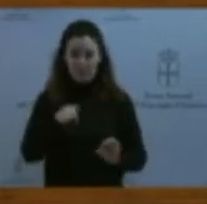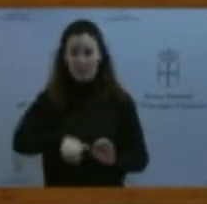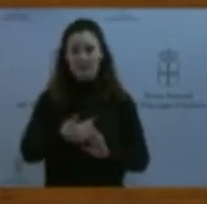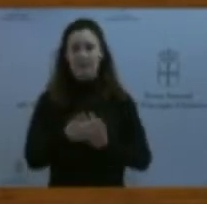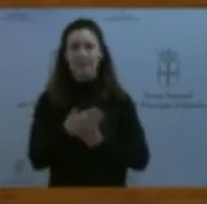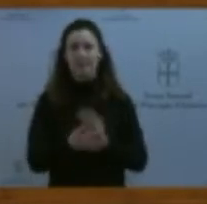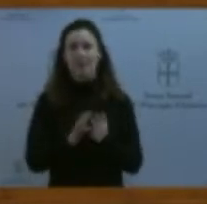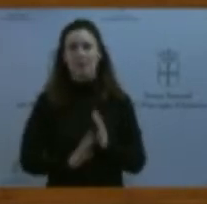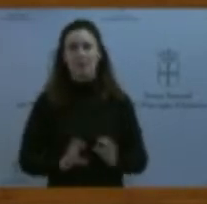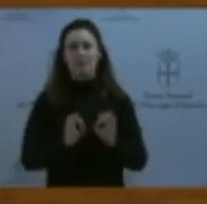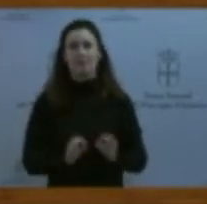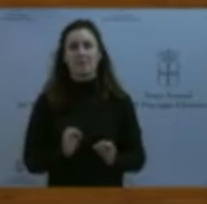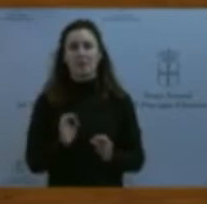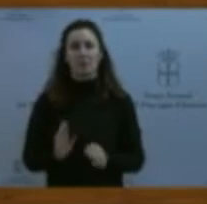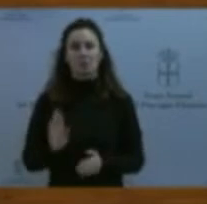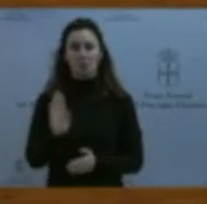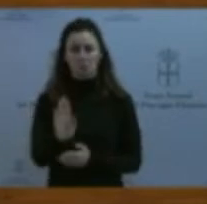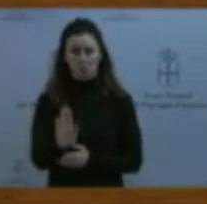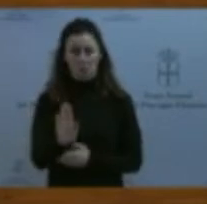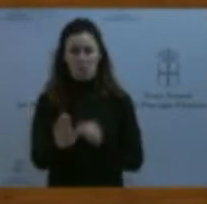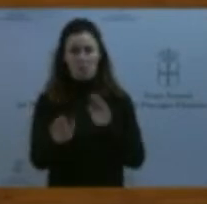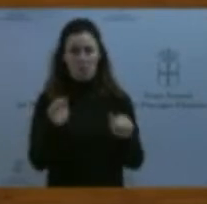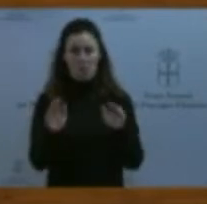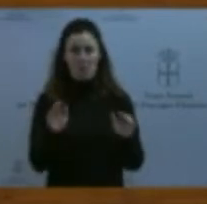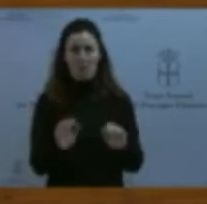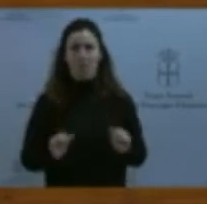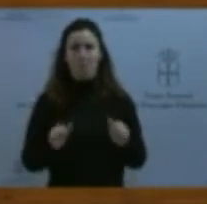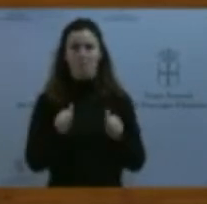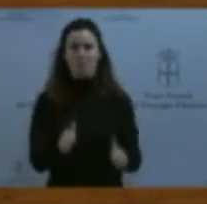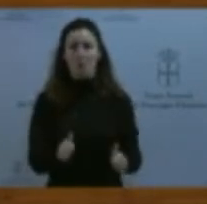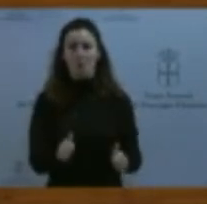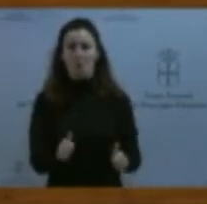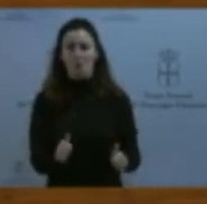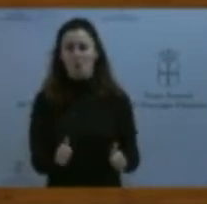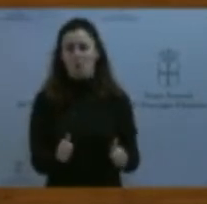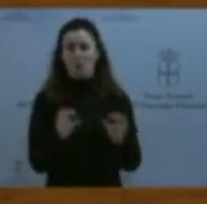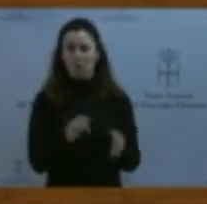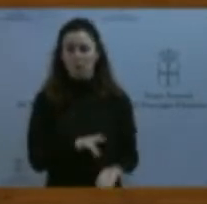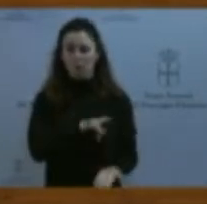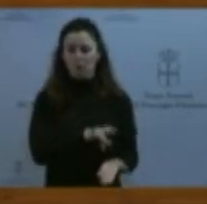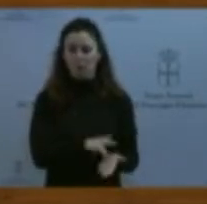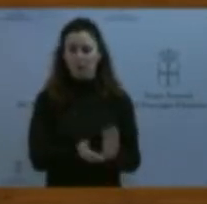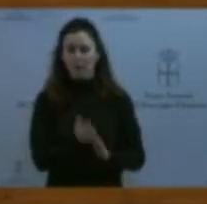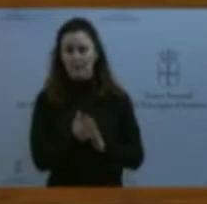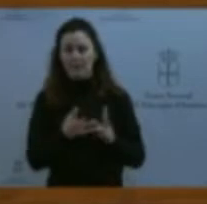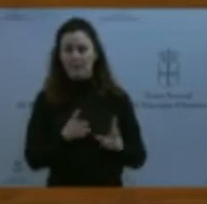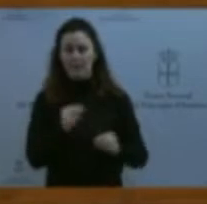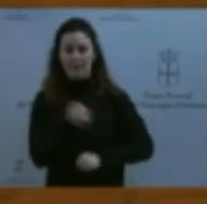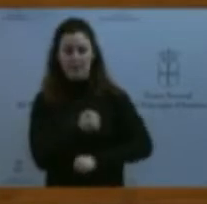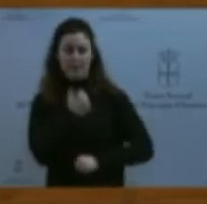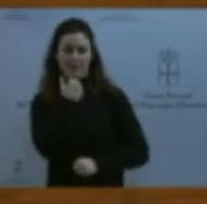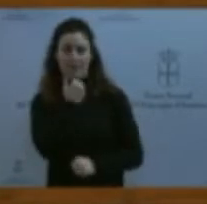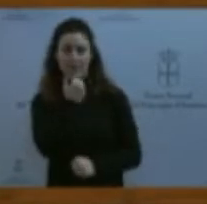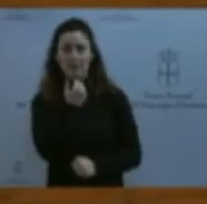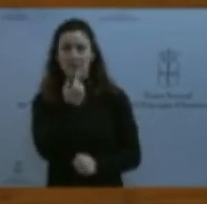la convocatoria sale en los últimos meses del ejercicio, pero permite incorporar los gastos incurridos a lo largo